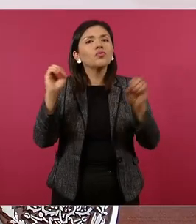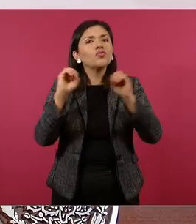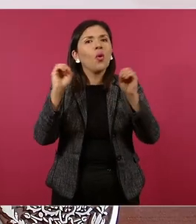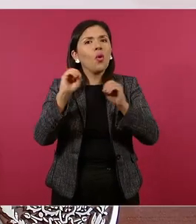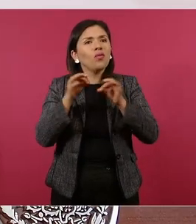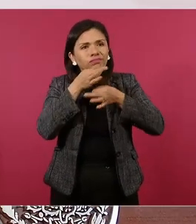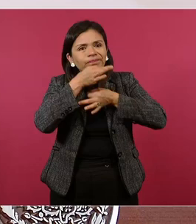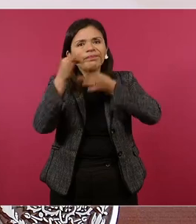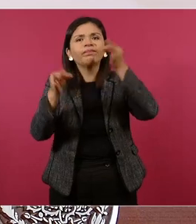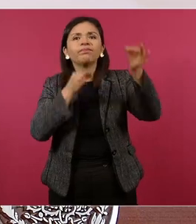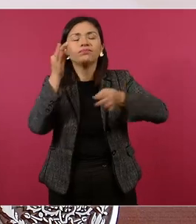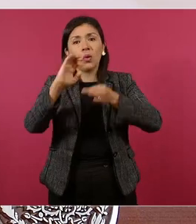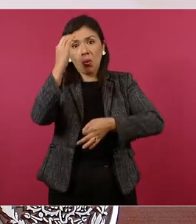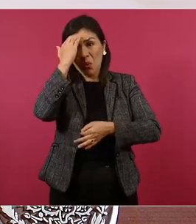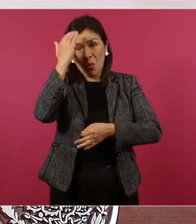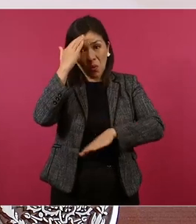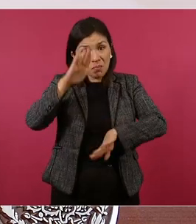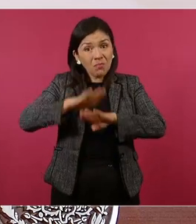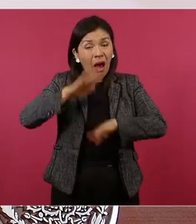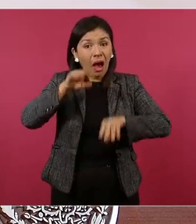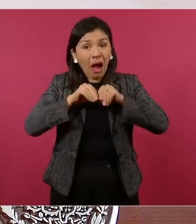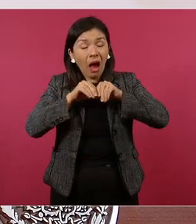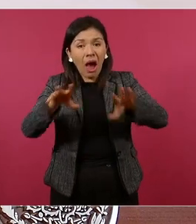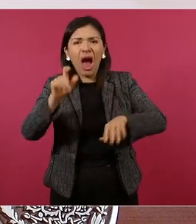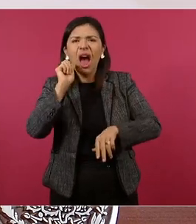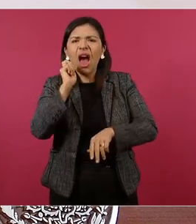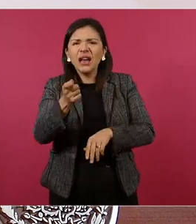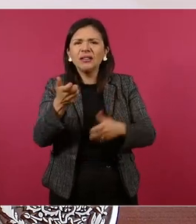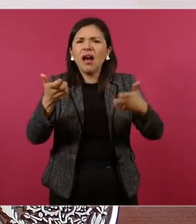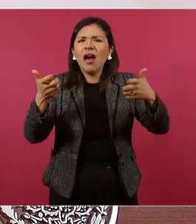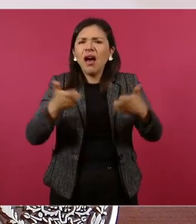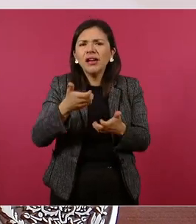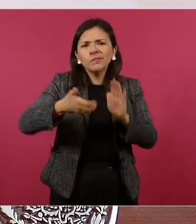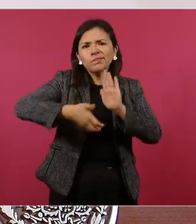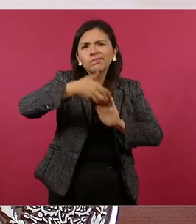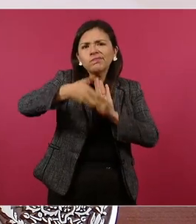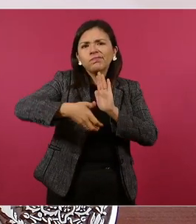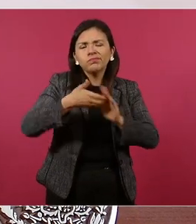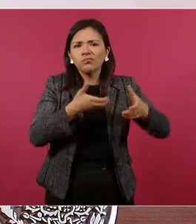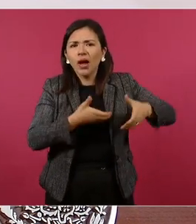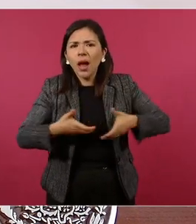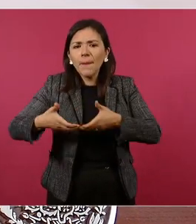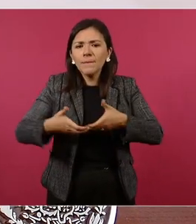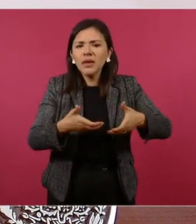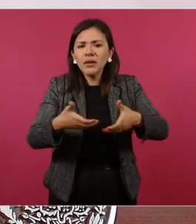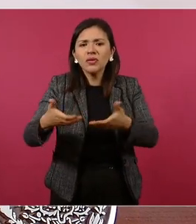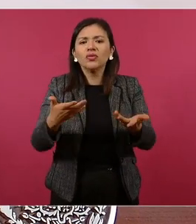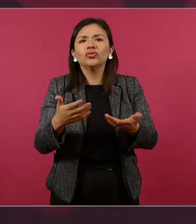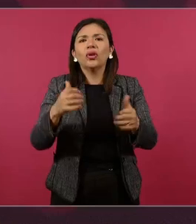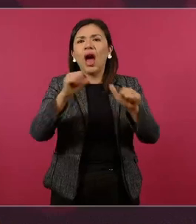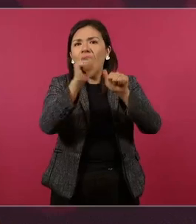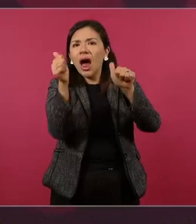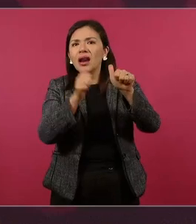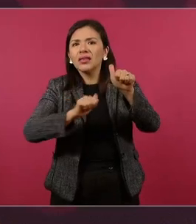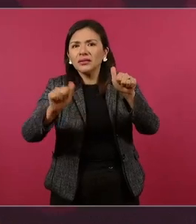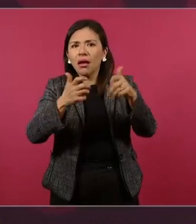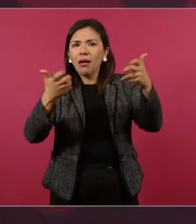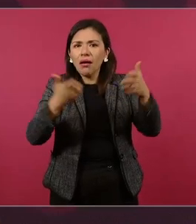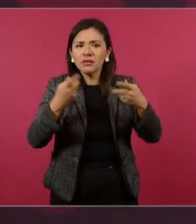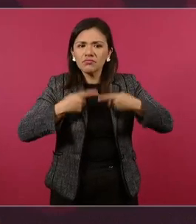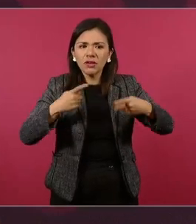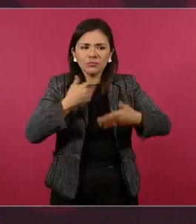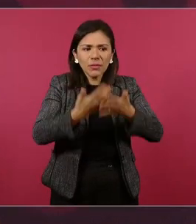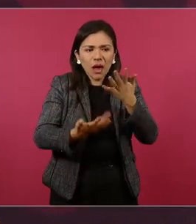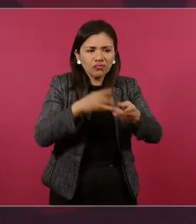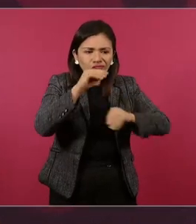mucho Sobre los caminos artesanales